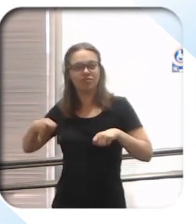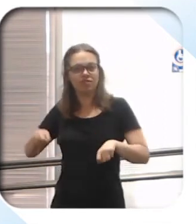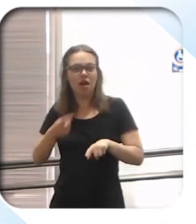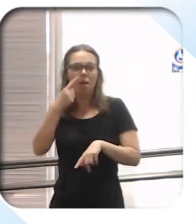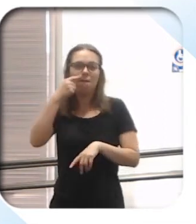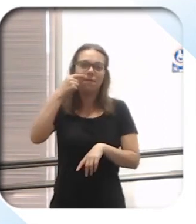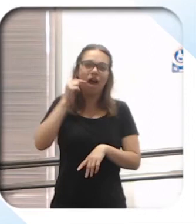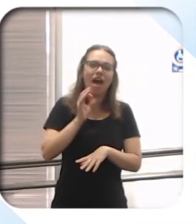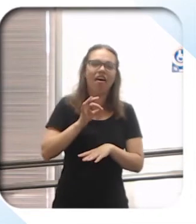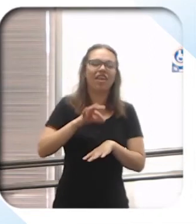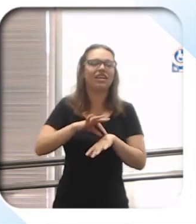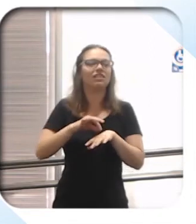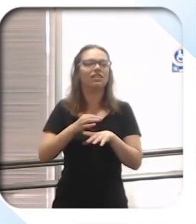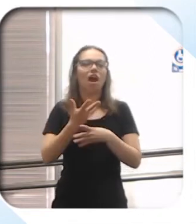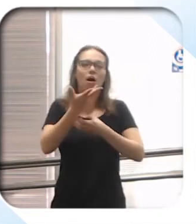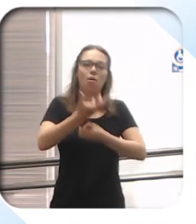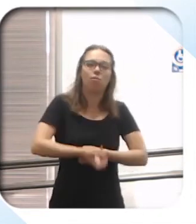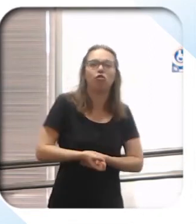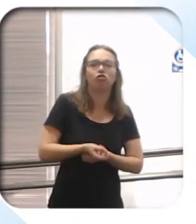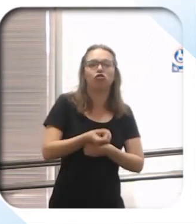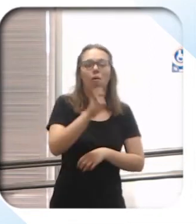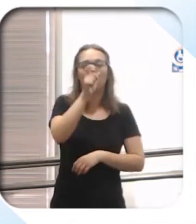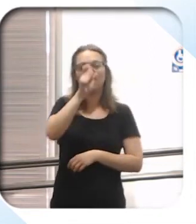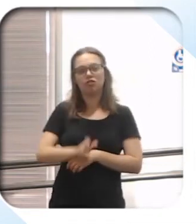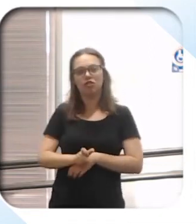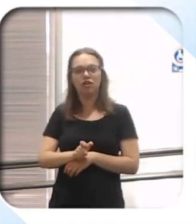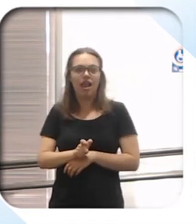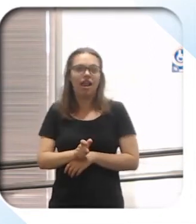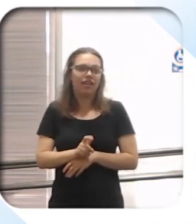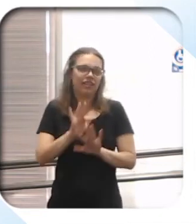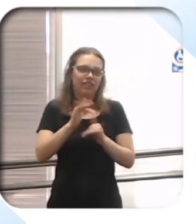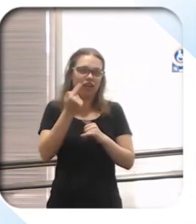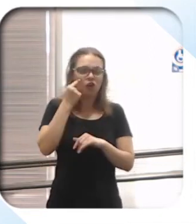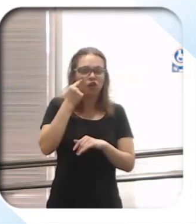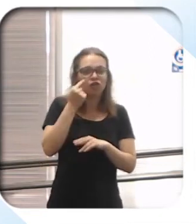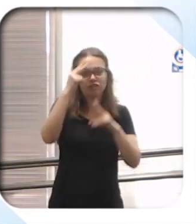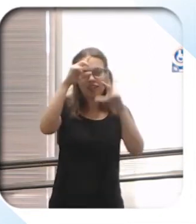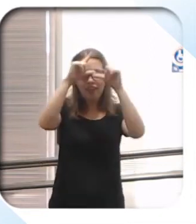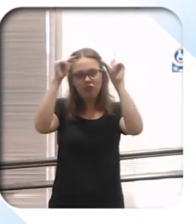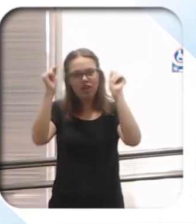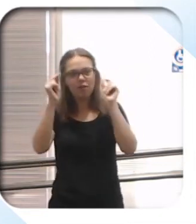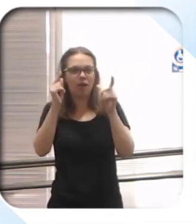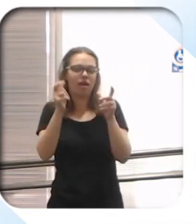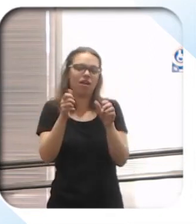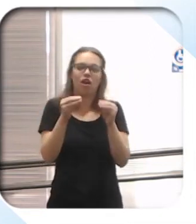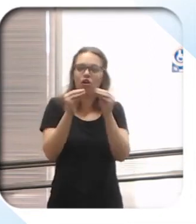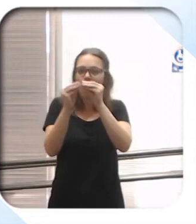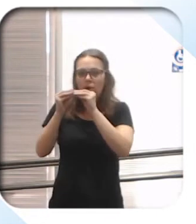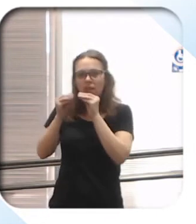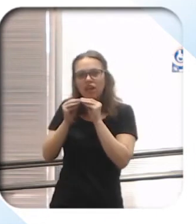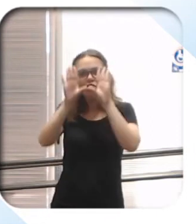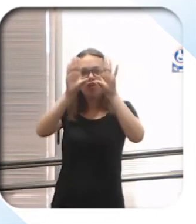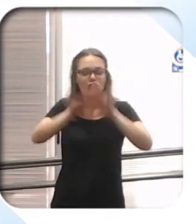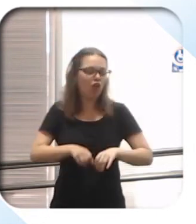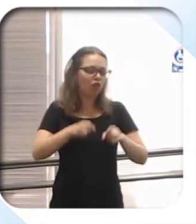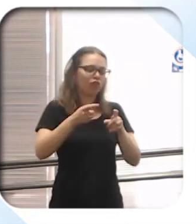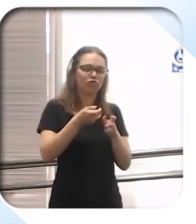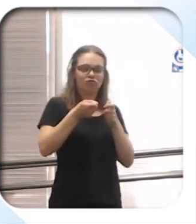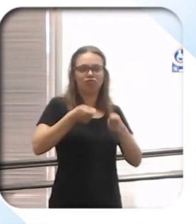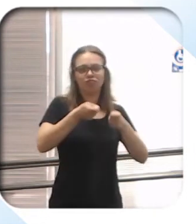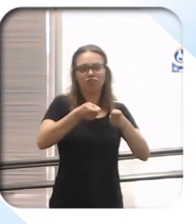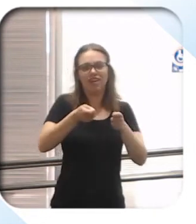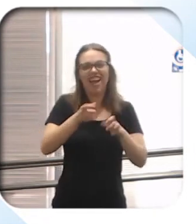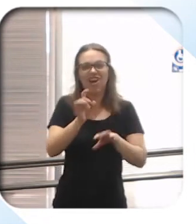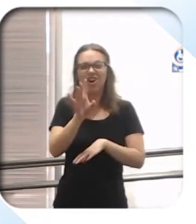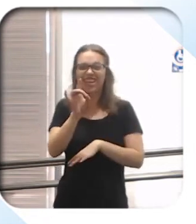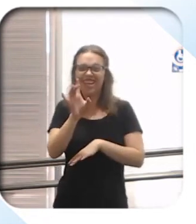los asistentes personales que van, que nos conocen de todo el año, las enfermeras, las colegas, es decir, nos ayudan con las sillas, cruzamos con